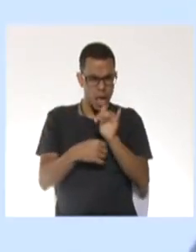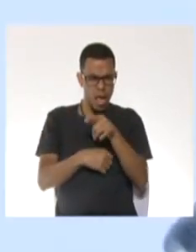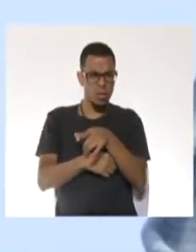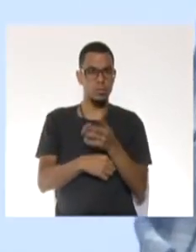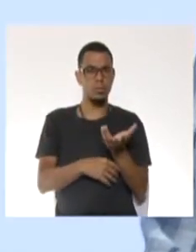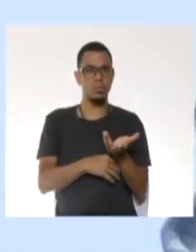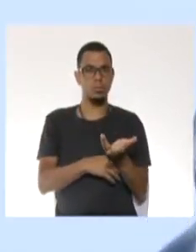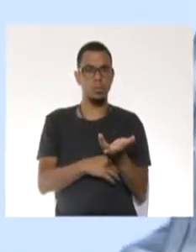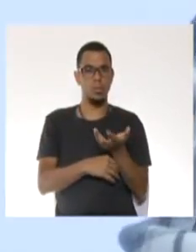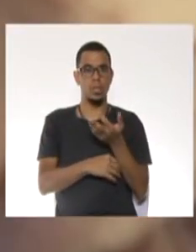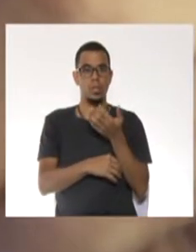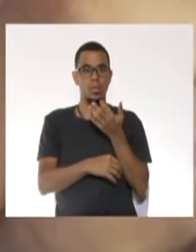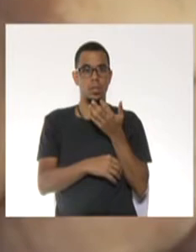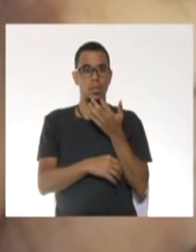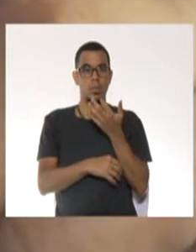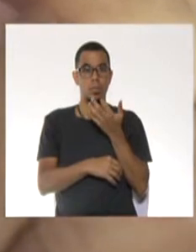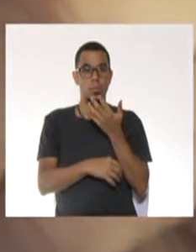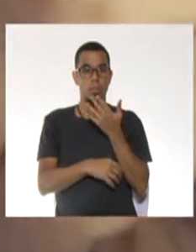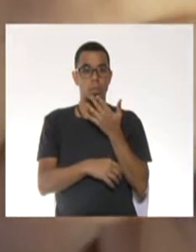peso de esta esfera,